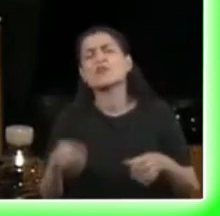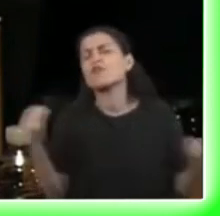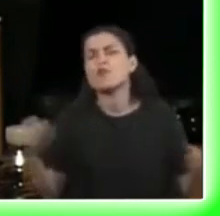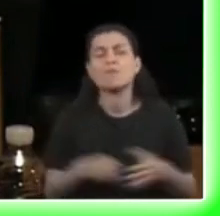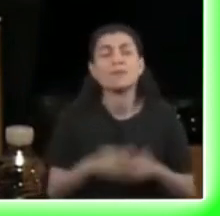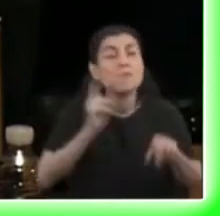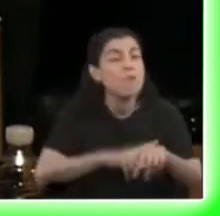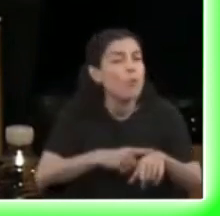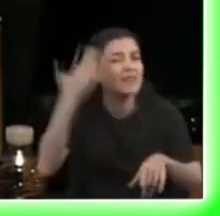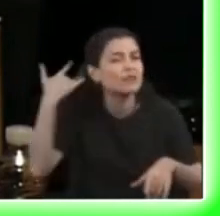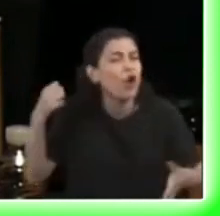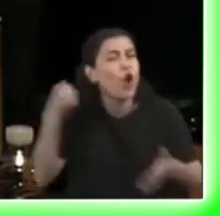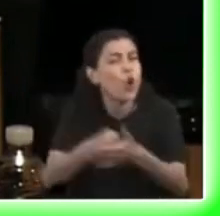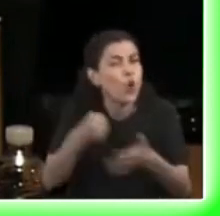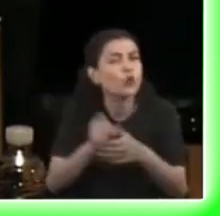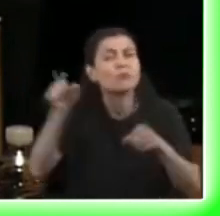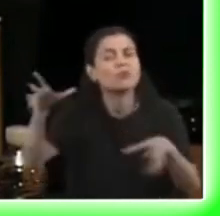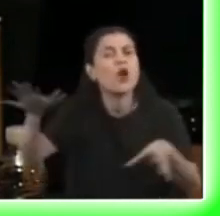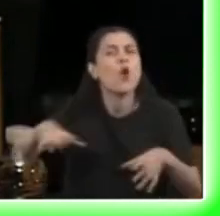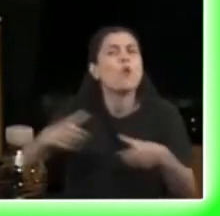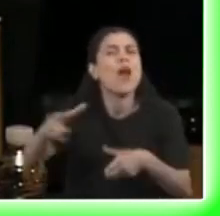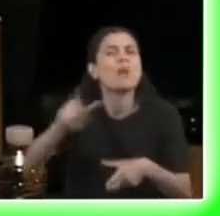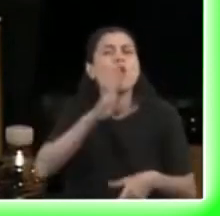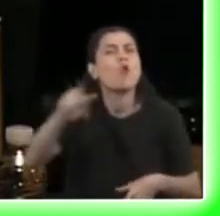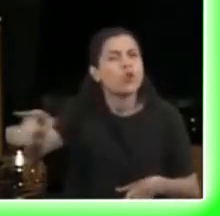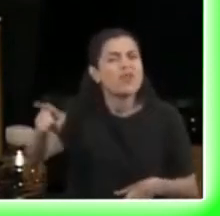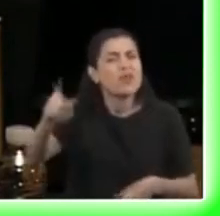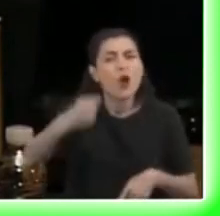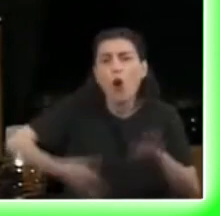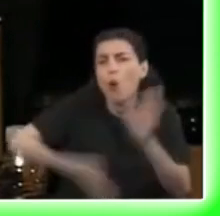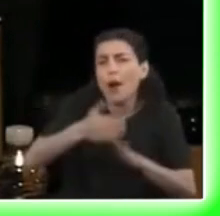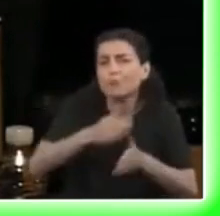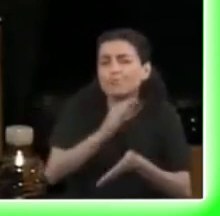esa lucha del pueblo hebreo saliendo de Egipto,